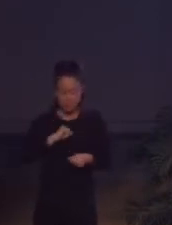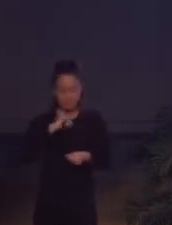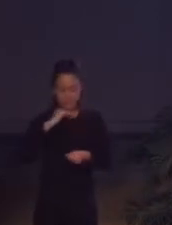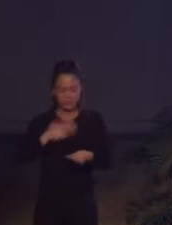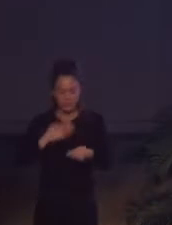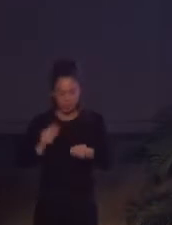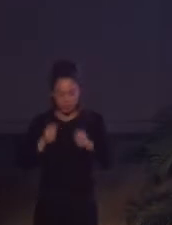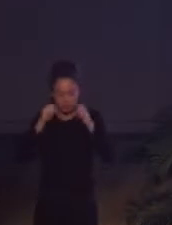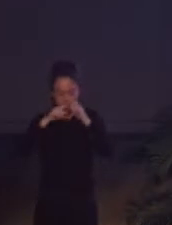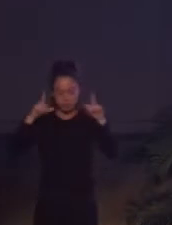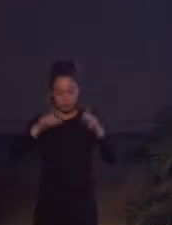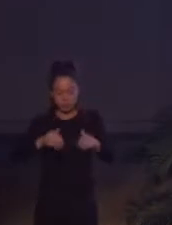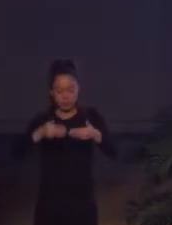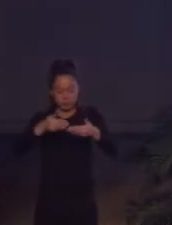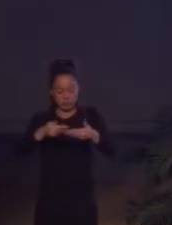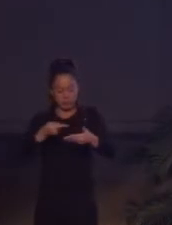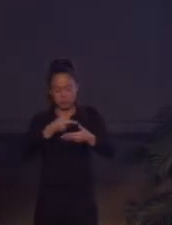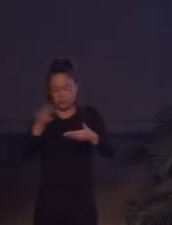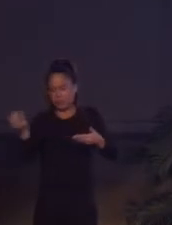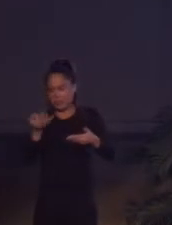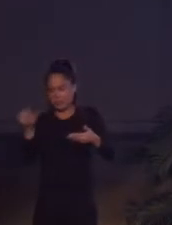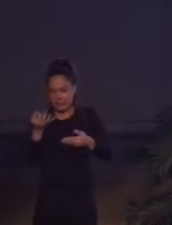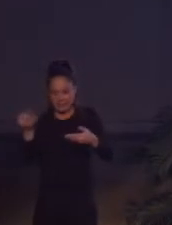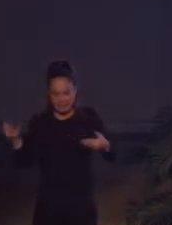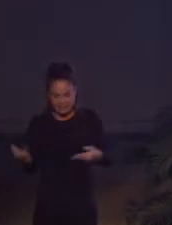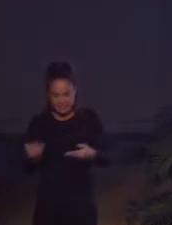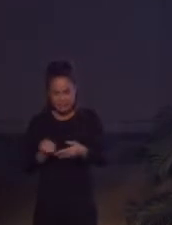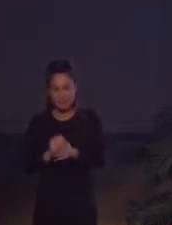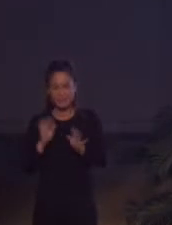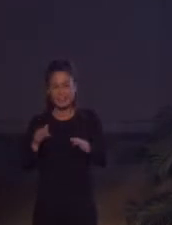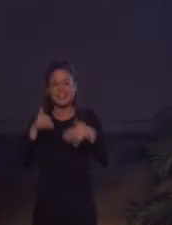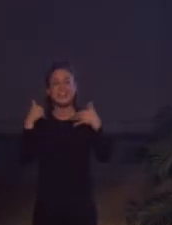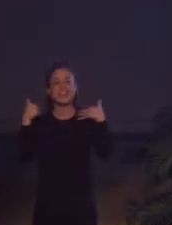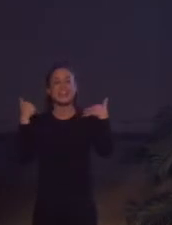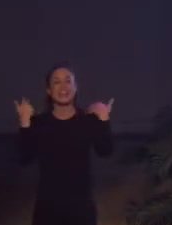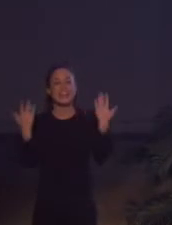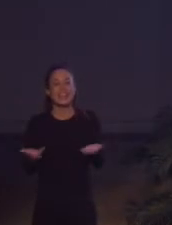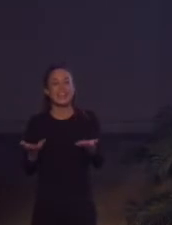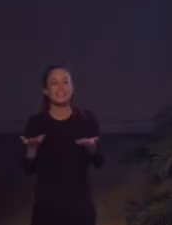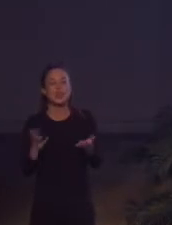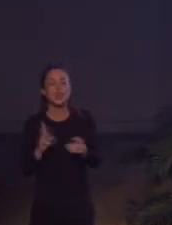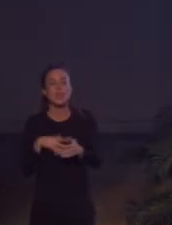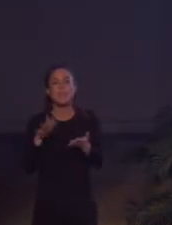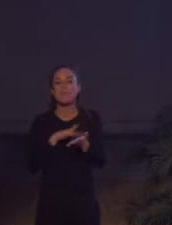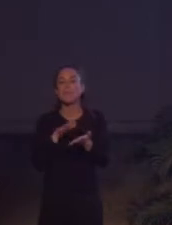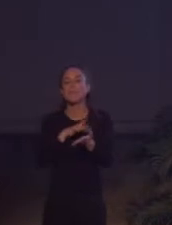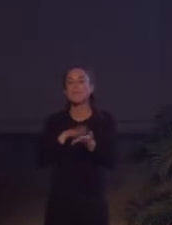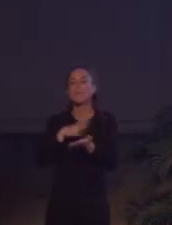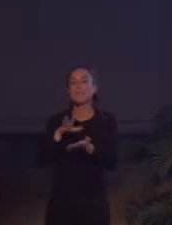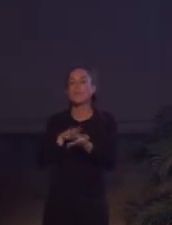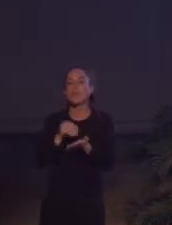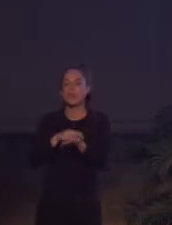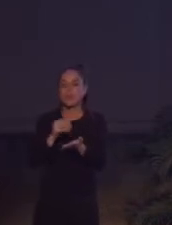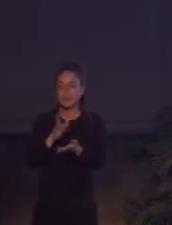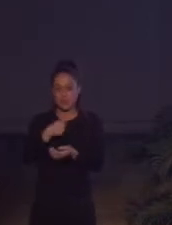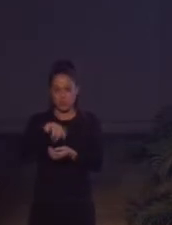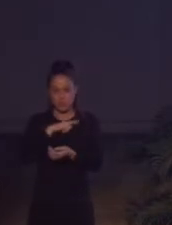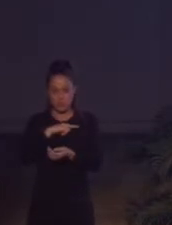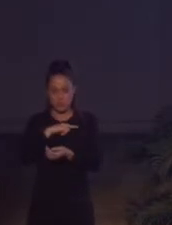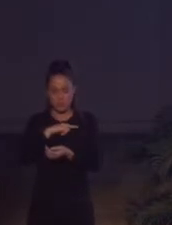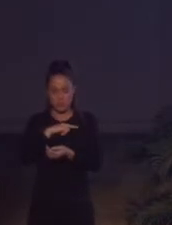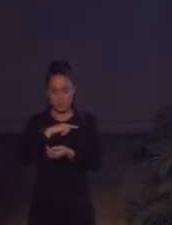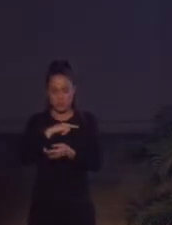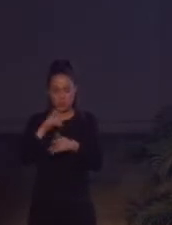pensaría de todo esto? Entonces, los paroles de queer, como os comentaba, hemos hecho 7 números en papel y los dividimos en